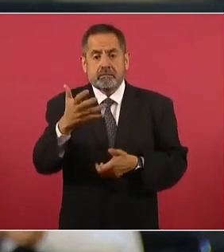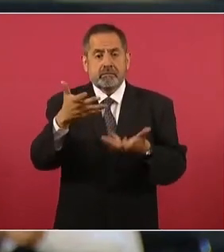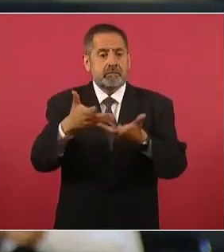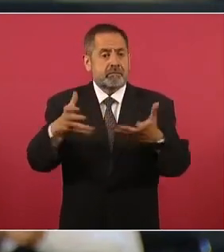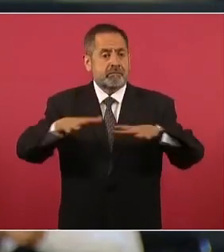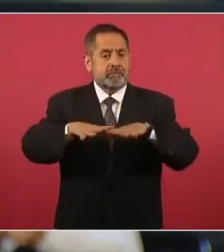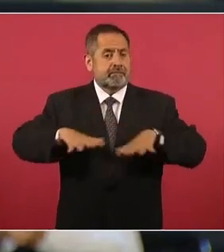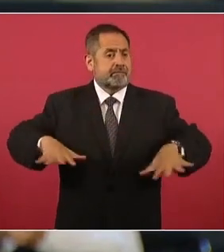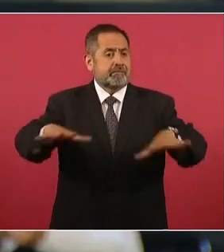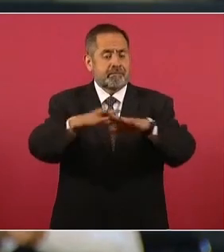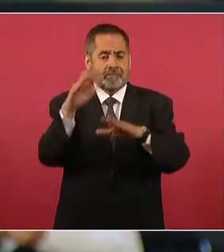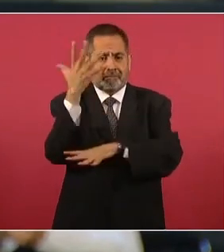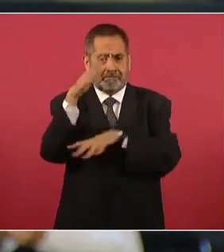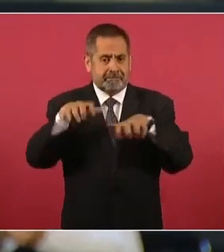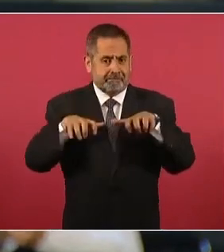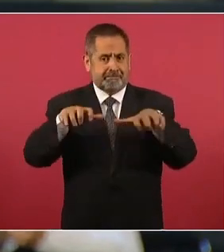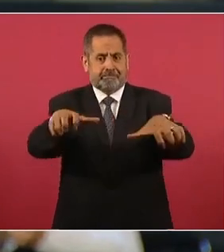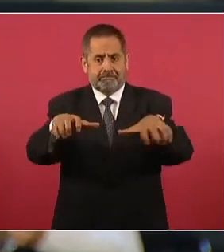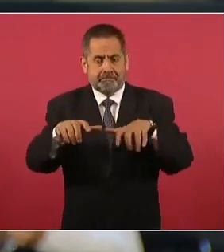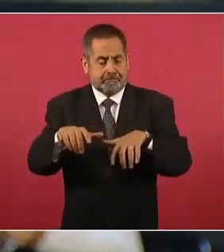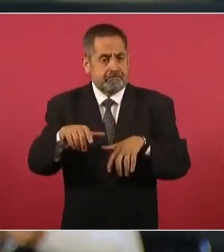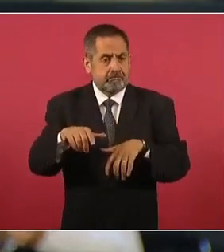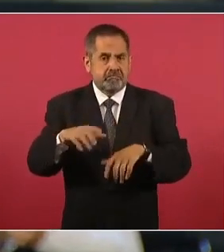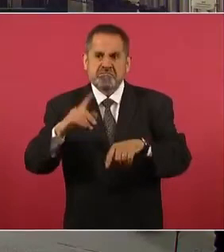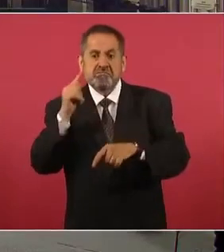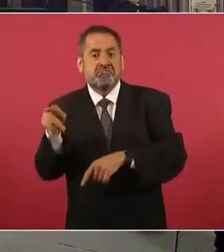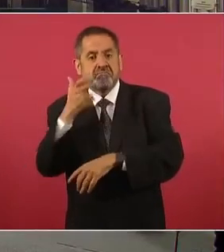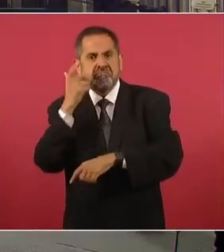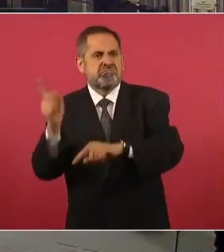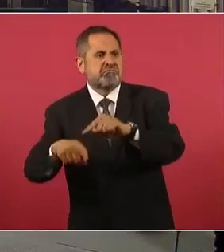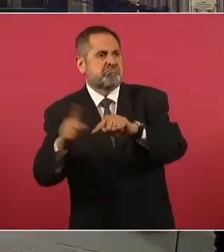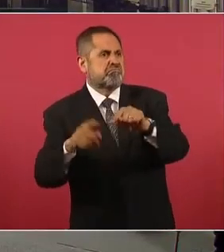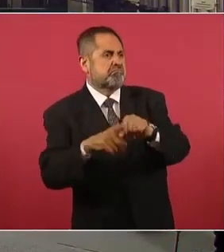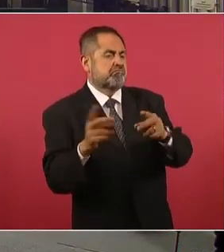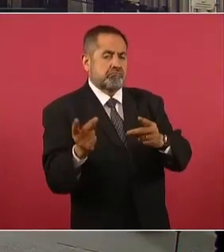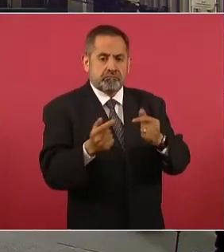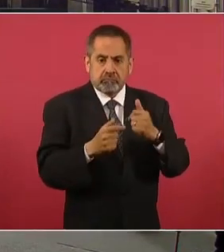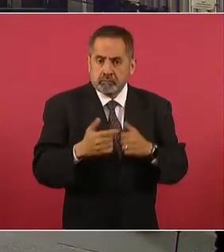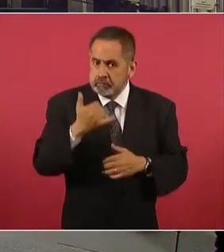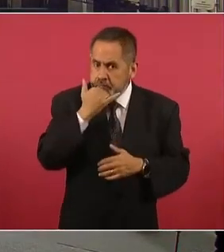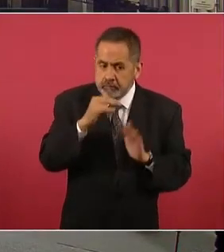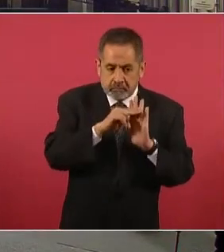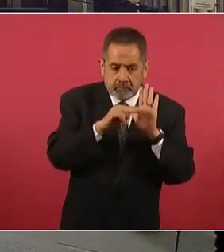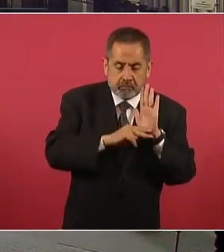encino, consideradas en riesgo de extinción, según la